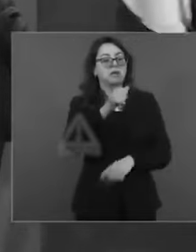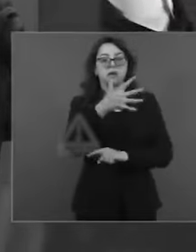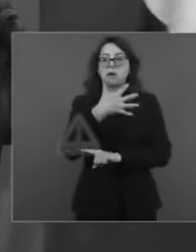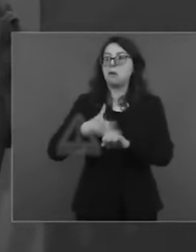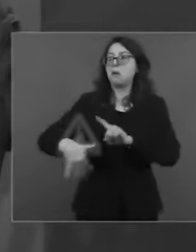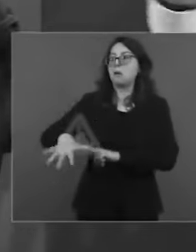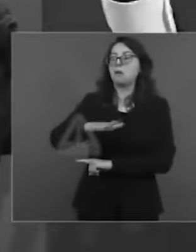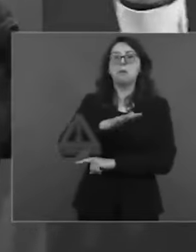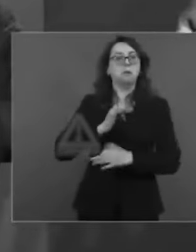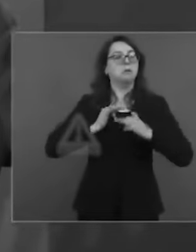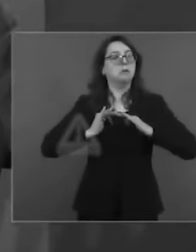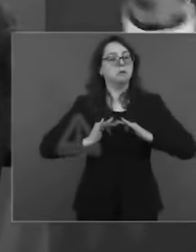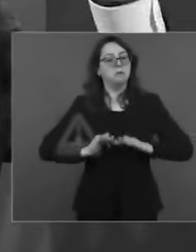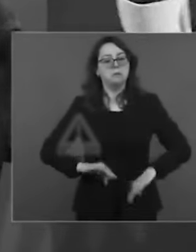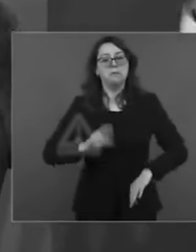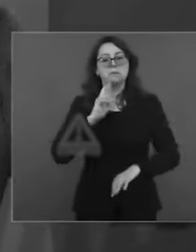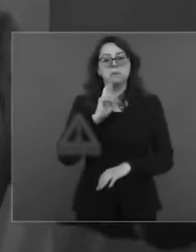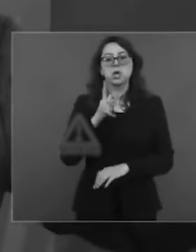dicen,